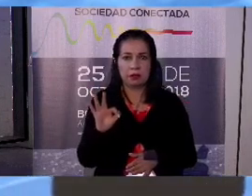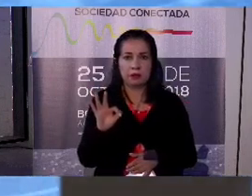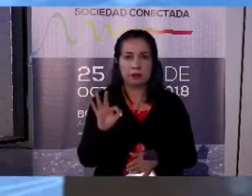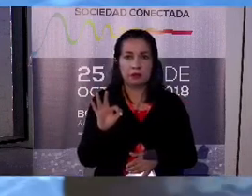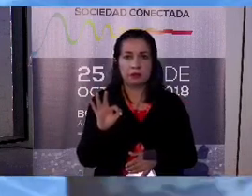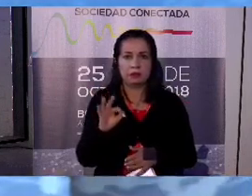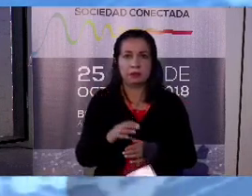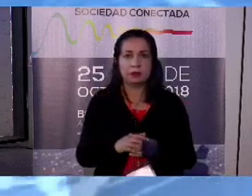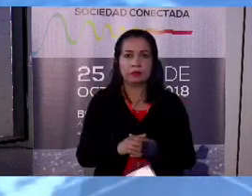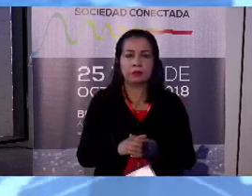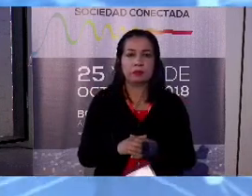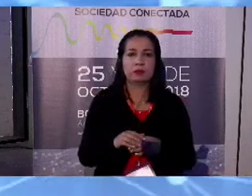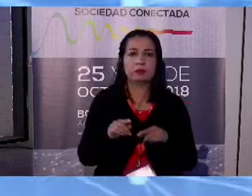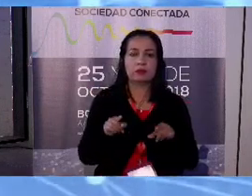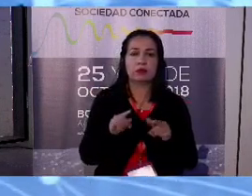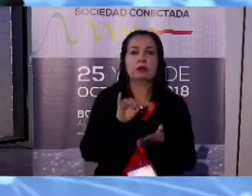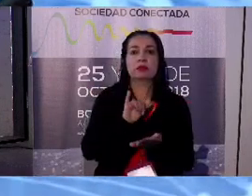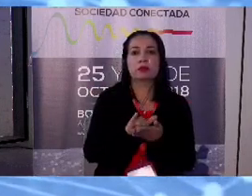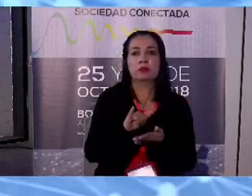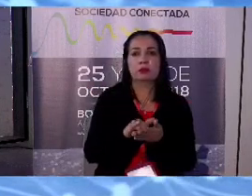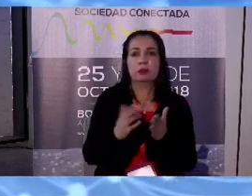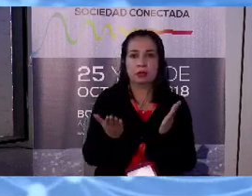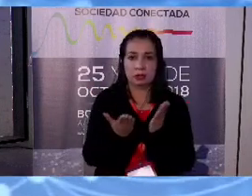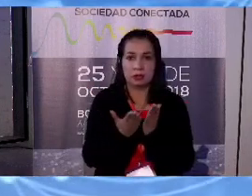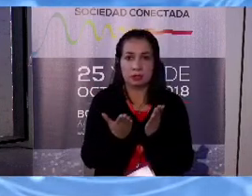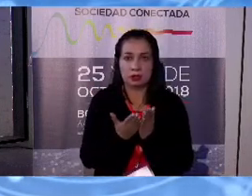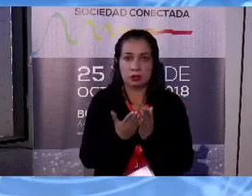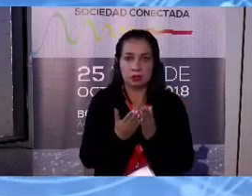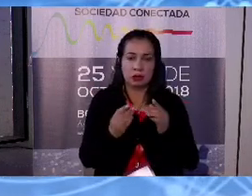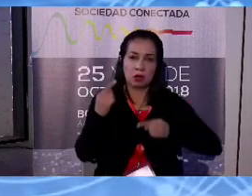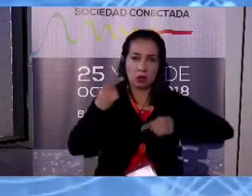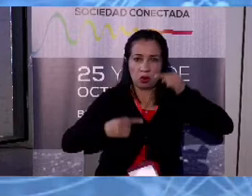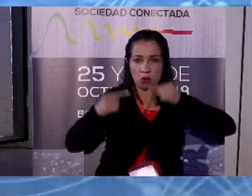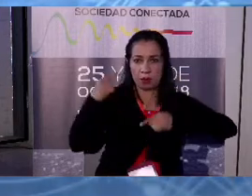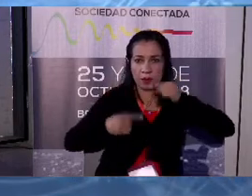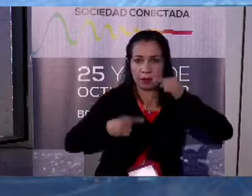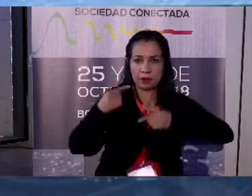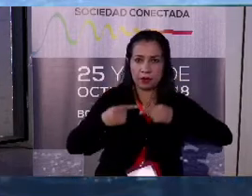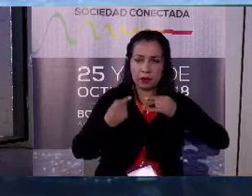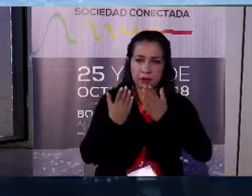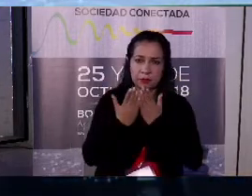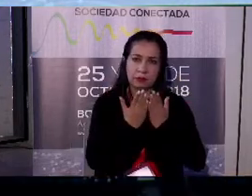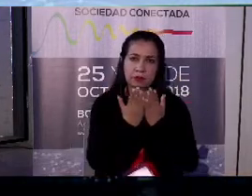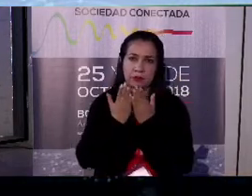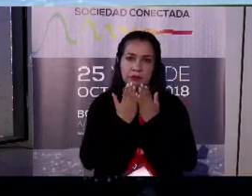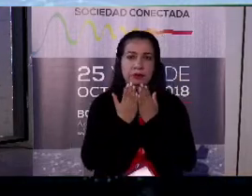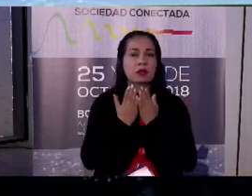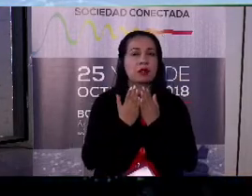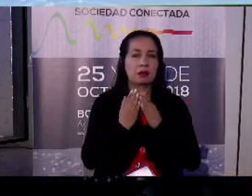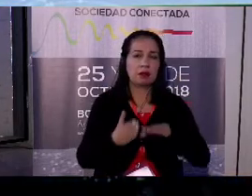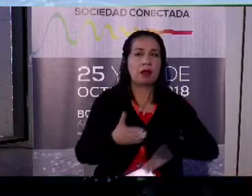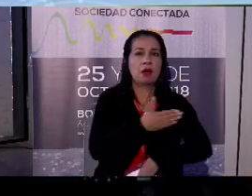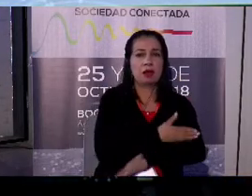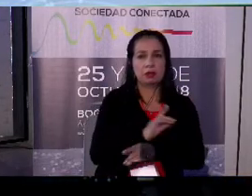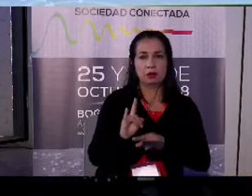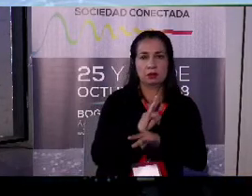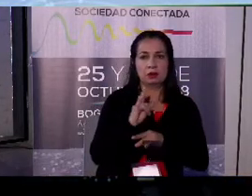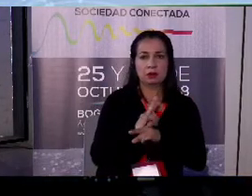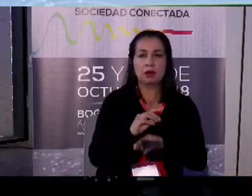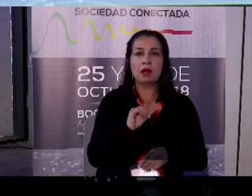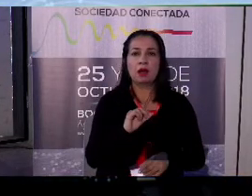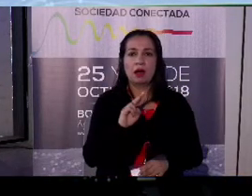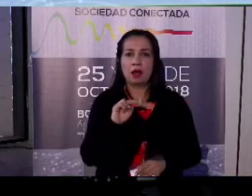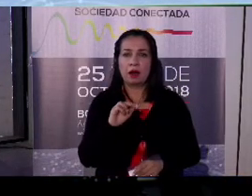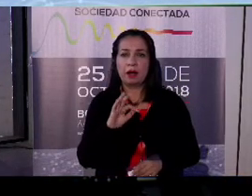y para este estudios de compatibilidad y estudio se utilizó anatel es la que